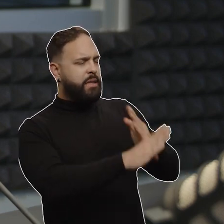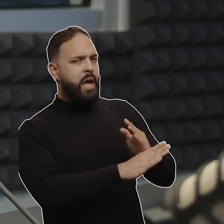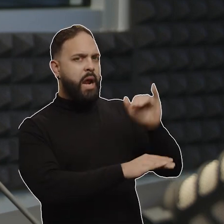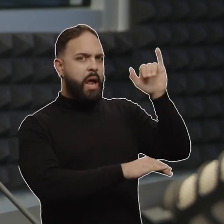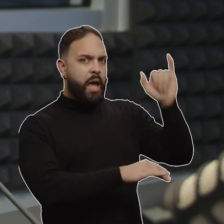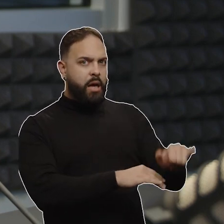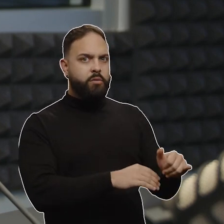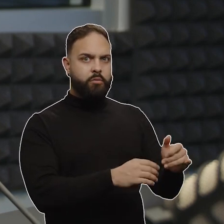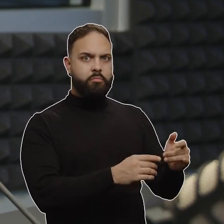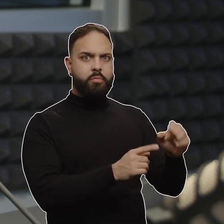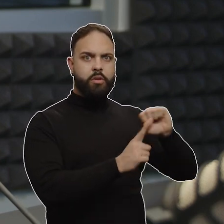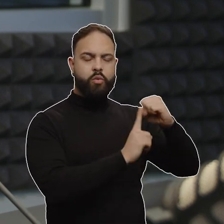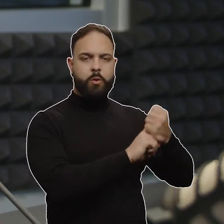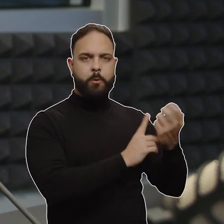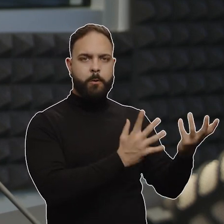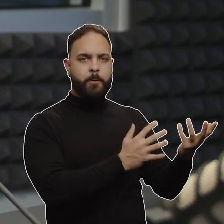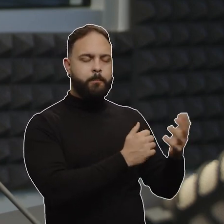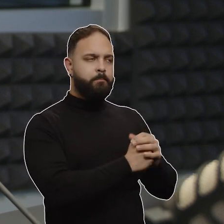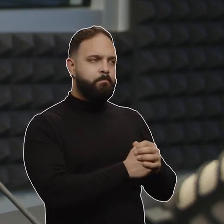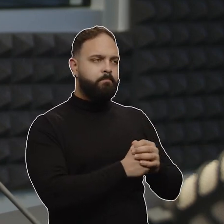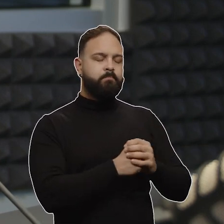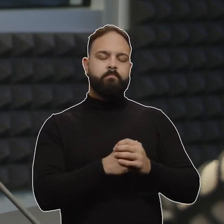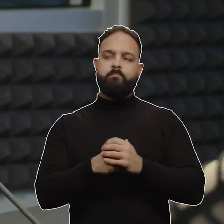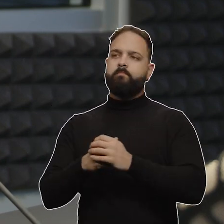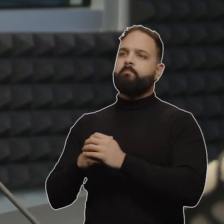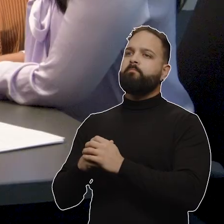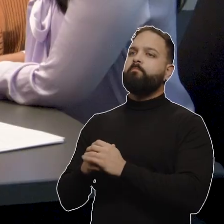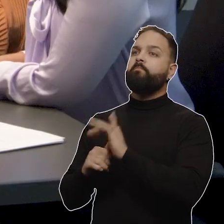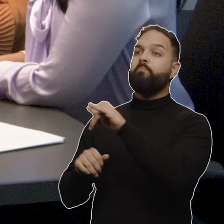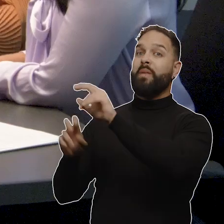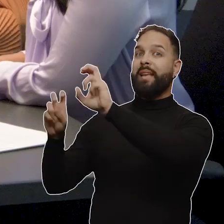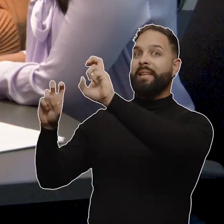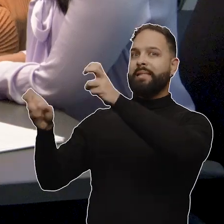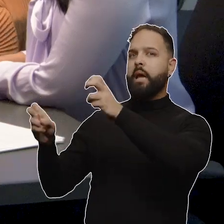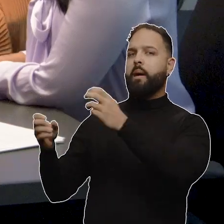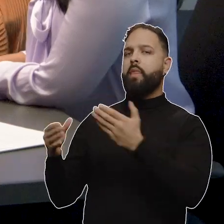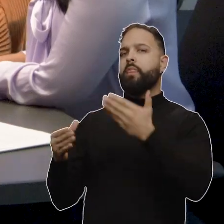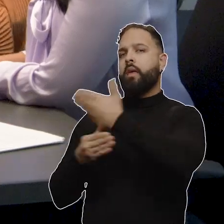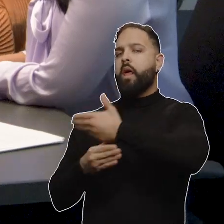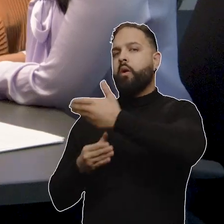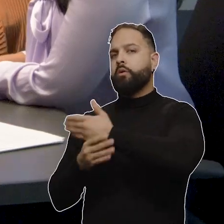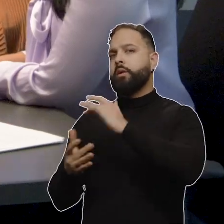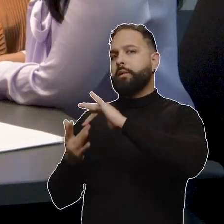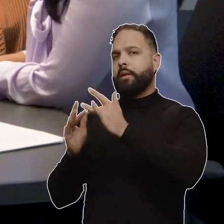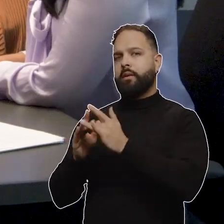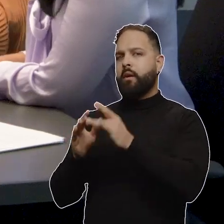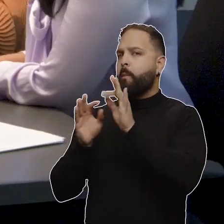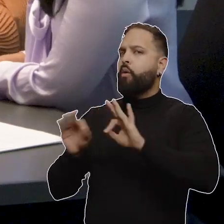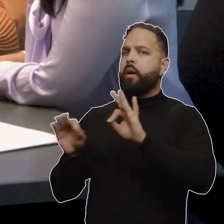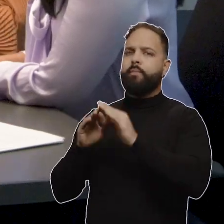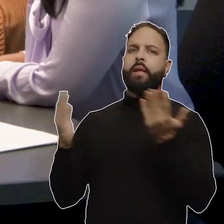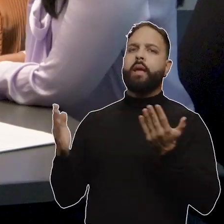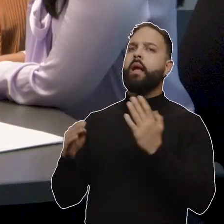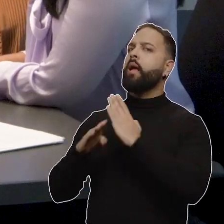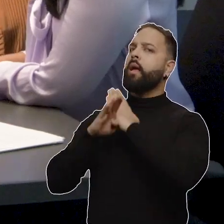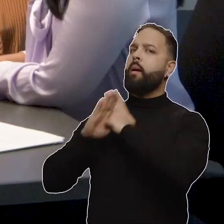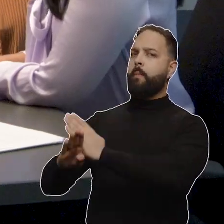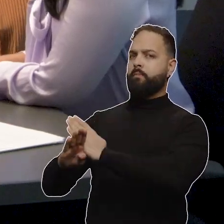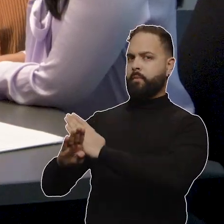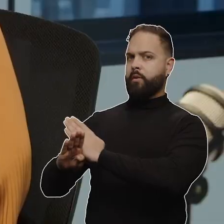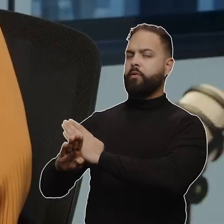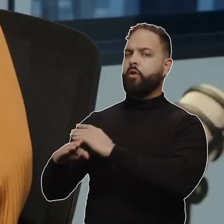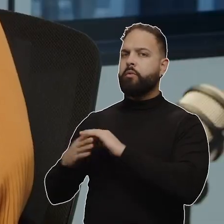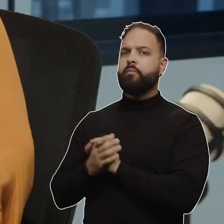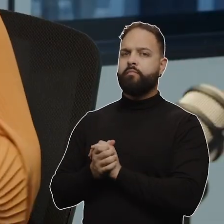pueden prevenir o pueden evitar ser víctimas de este tipo de violencia. En el tema de la violencia cibernética, la prevención es